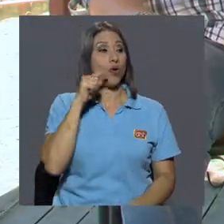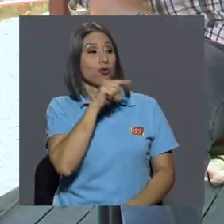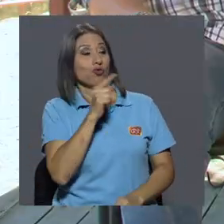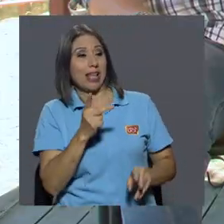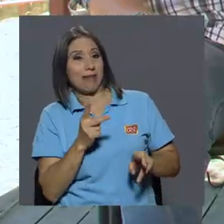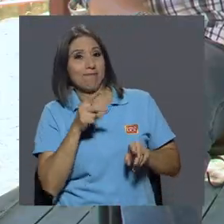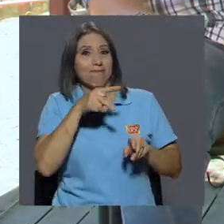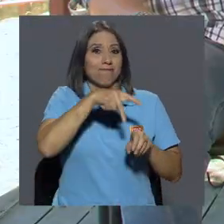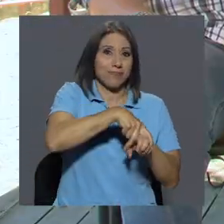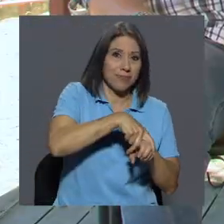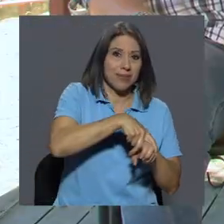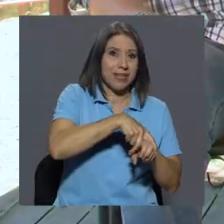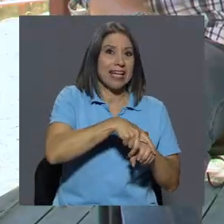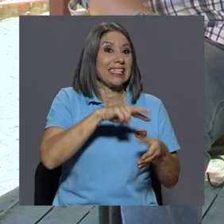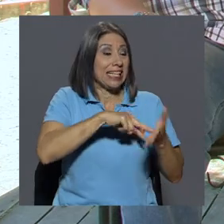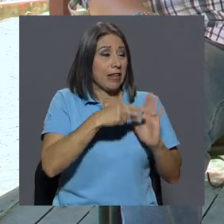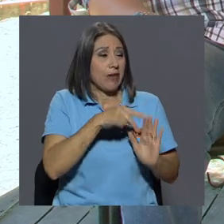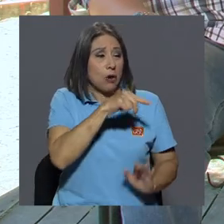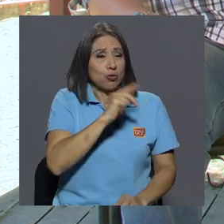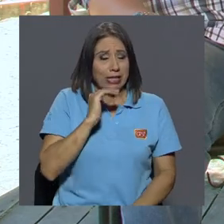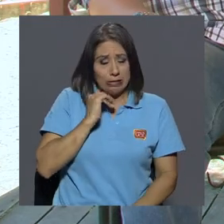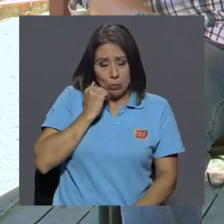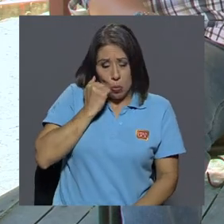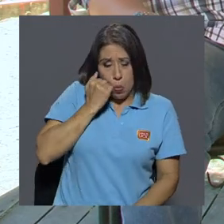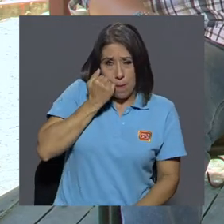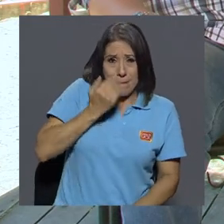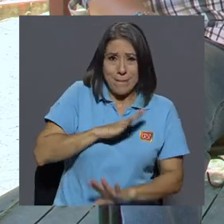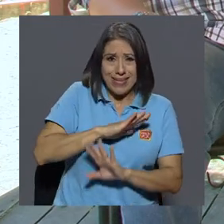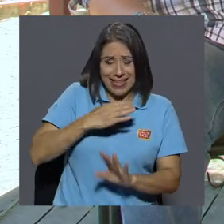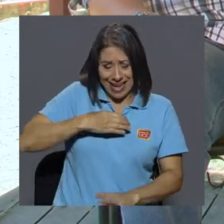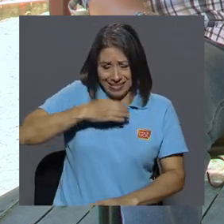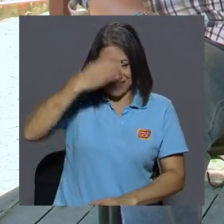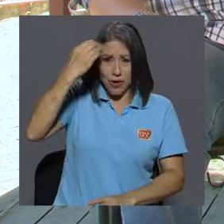De alguna manera fue una humillación para los liberianos.